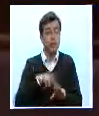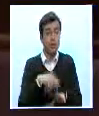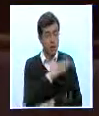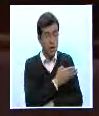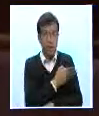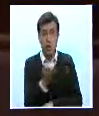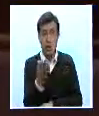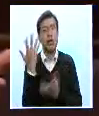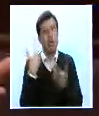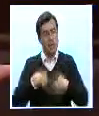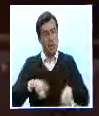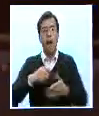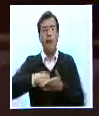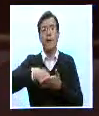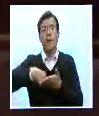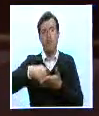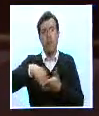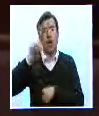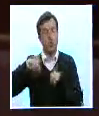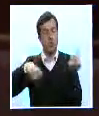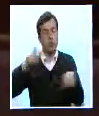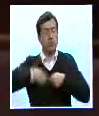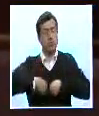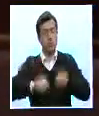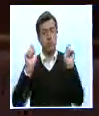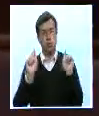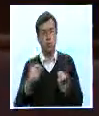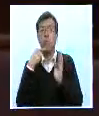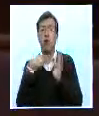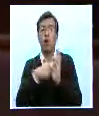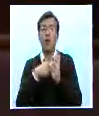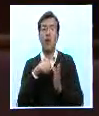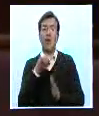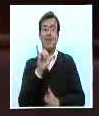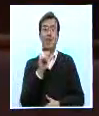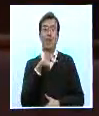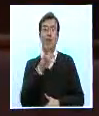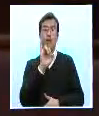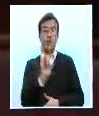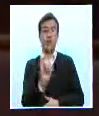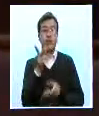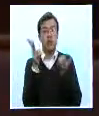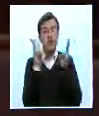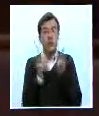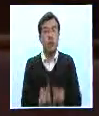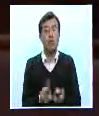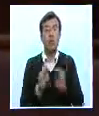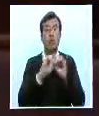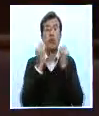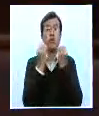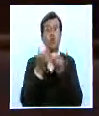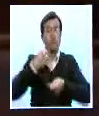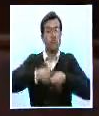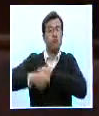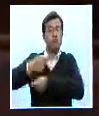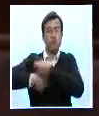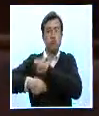sean firmados se han suscrito algunos convenios entre el iepi organizaciones de vendedores